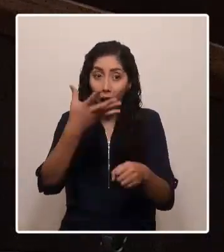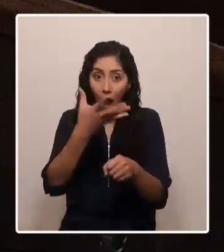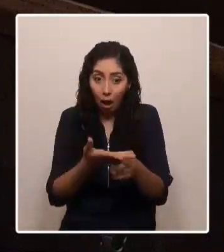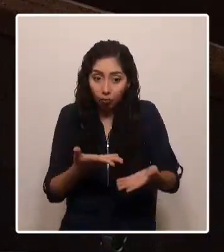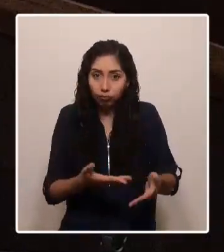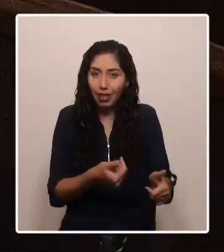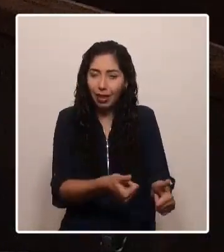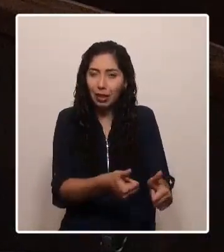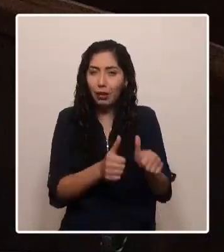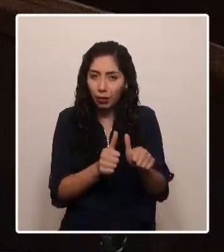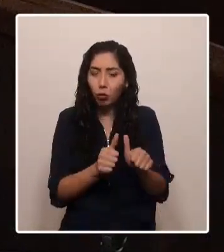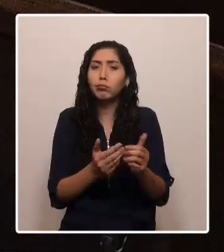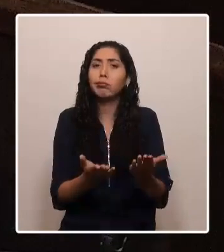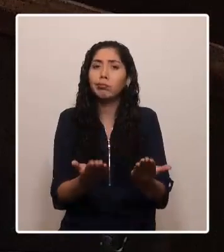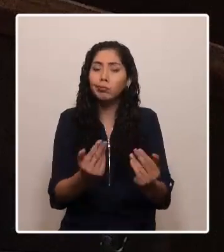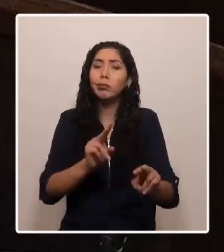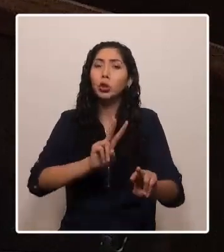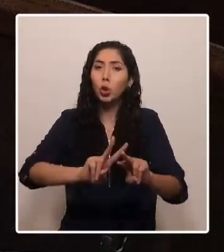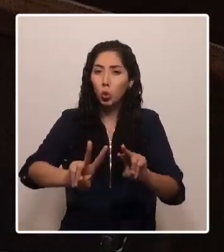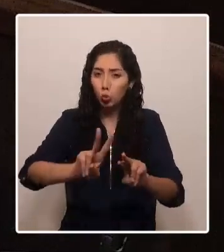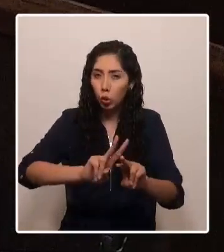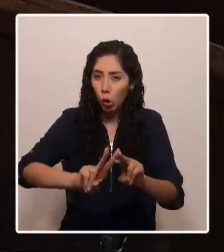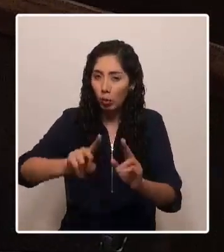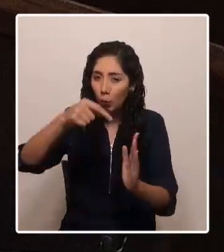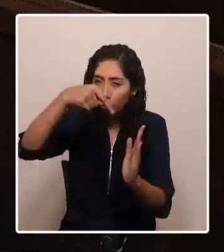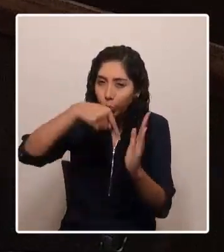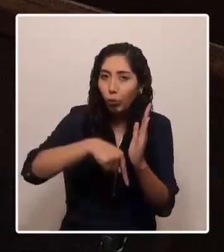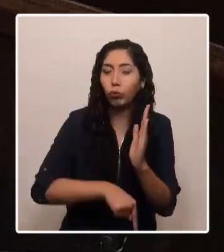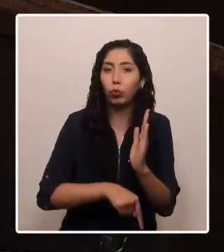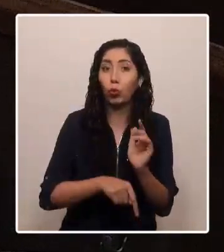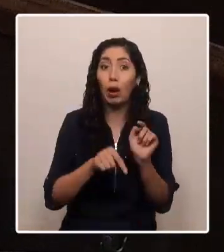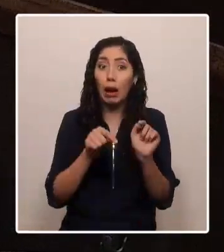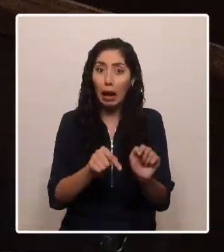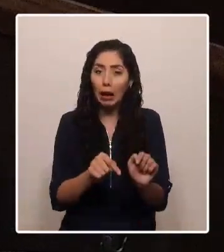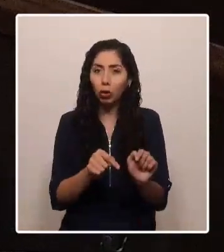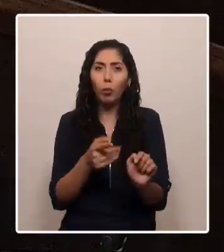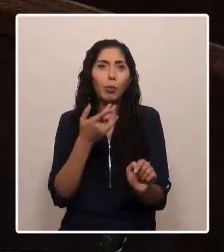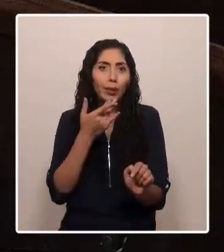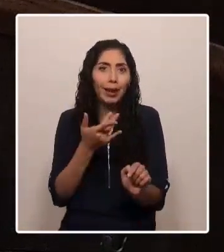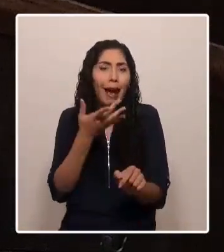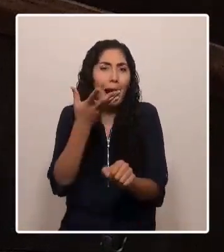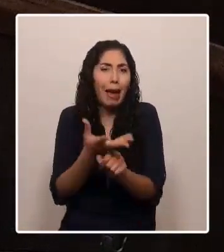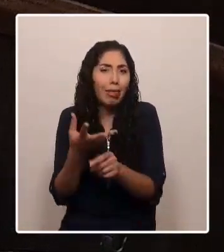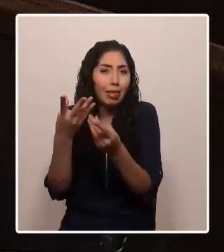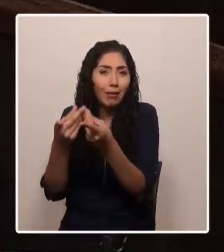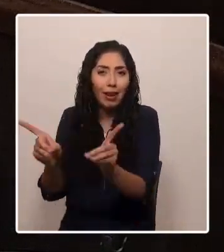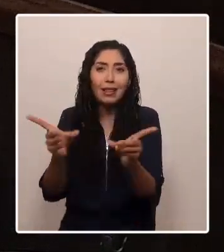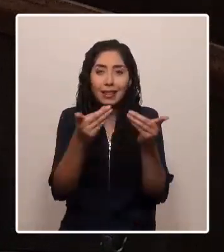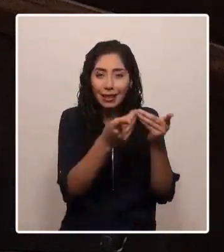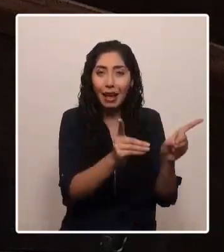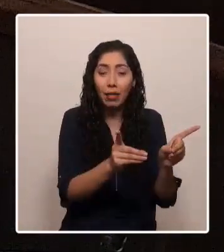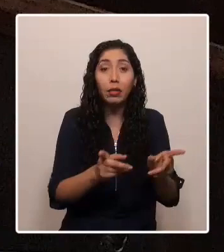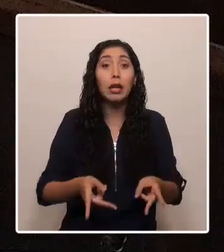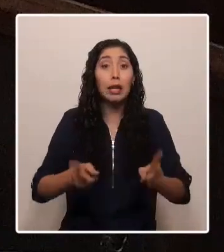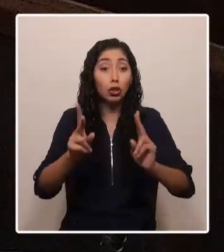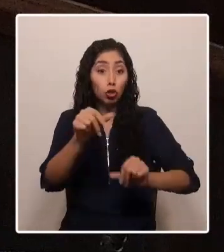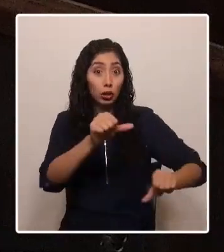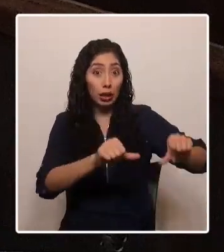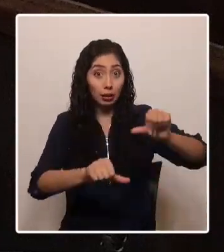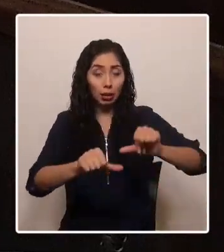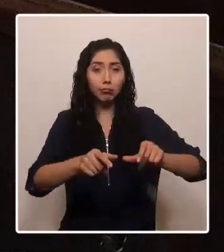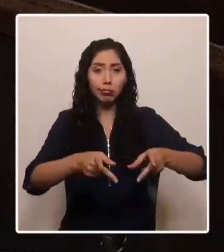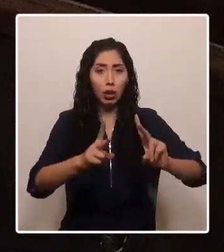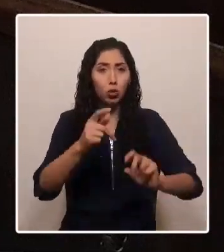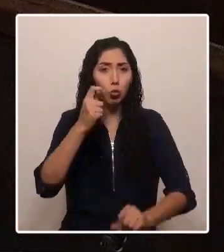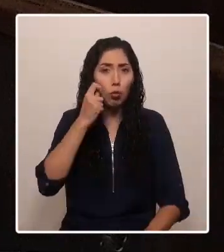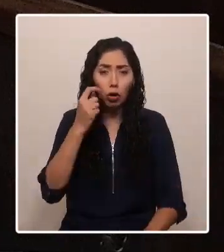cuales requieren de soluciones complejas, y esta complejidad viene de la diversidad. El derecho a la ciencia es un derecho humano. Fue establecido en la Declaración